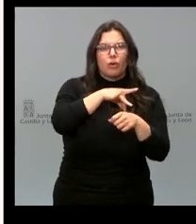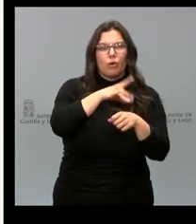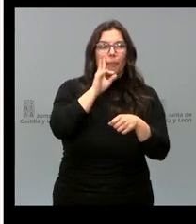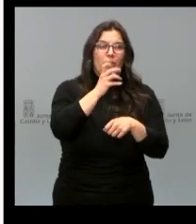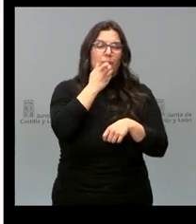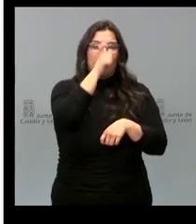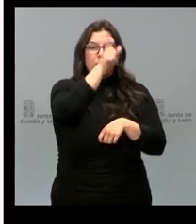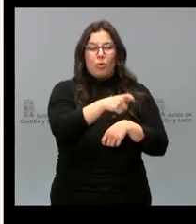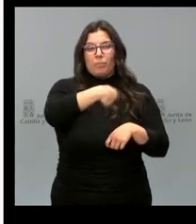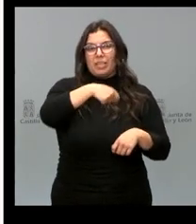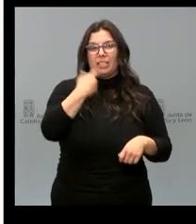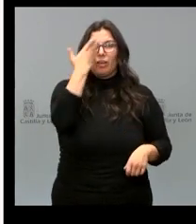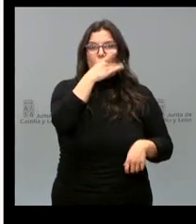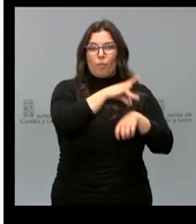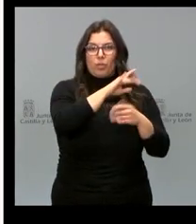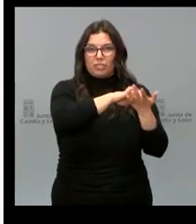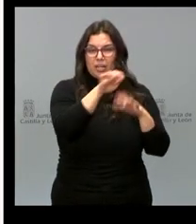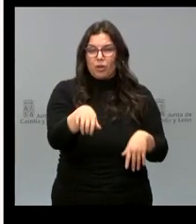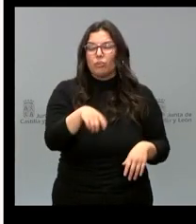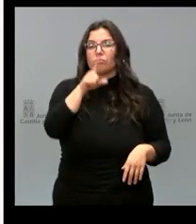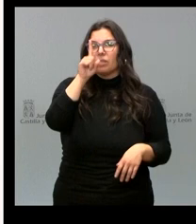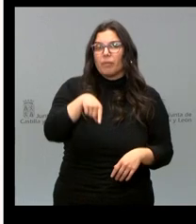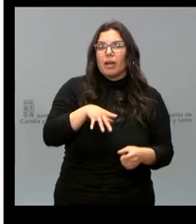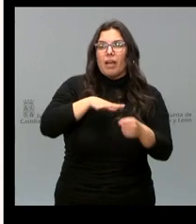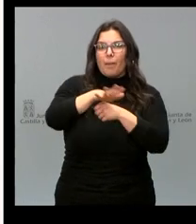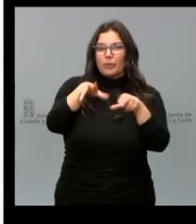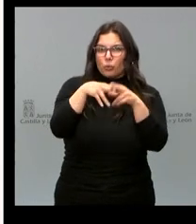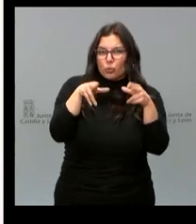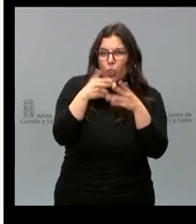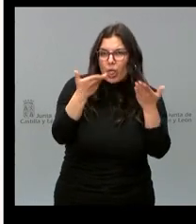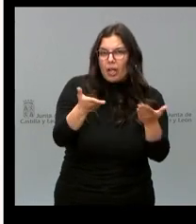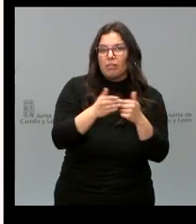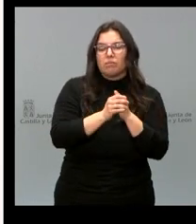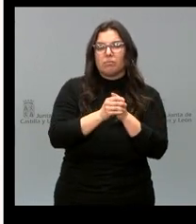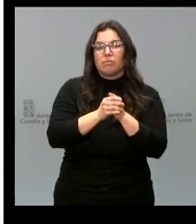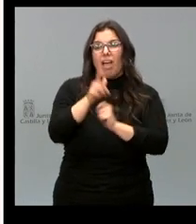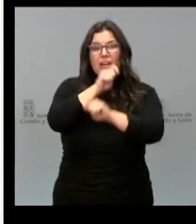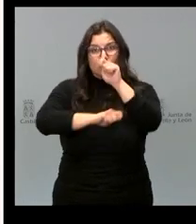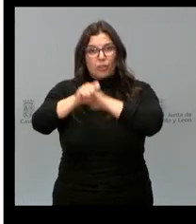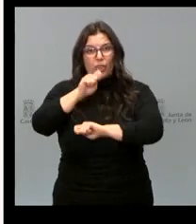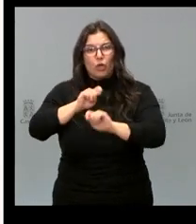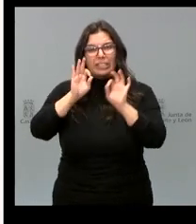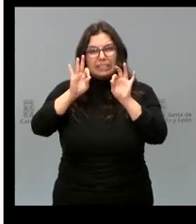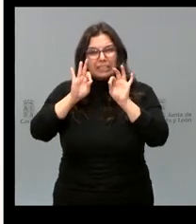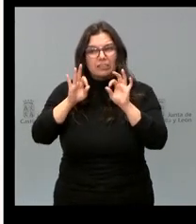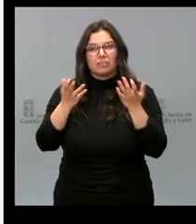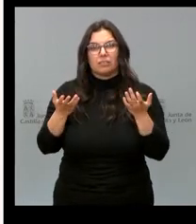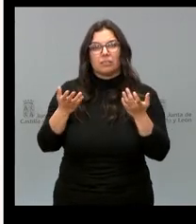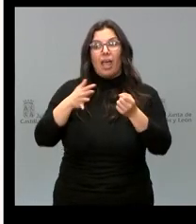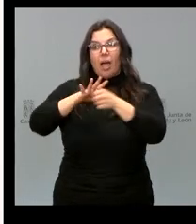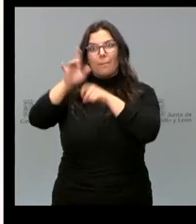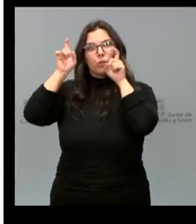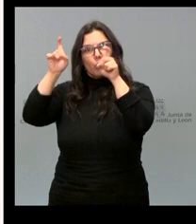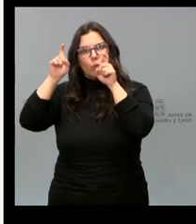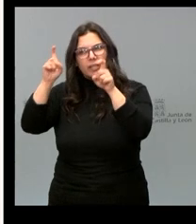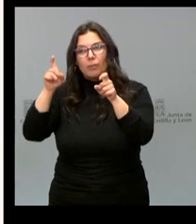presidente del Colegio de Médicos de Castilla y León, pero desde el ámbito social, desde las asociaciones específicas, desde el ámbito educativo,